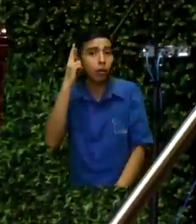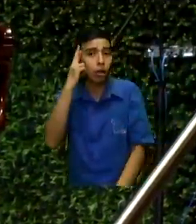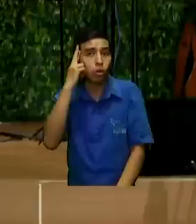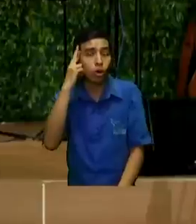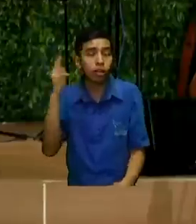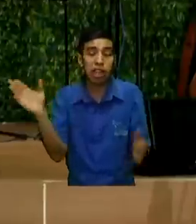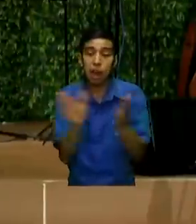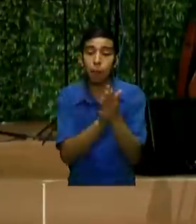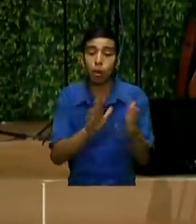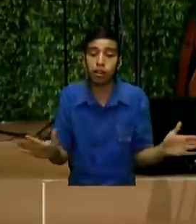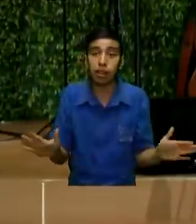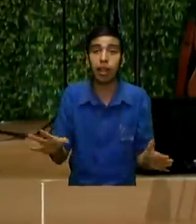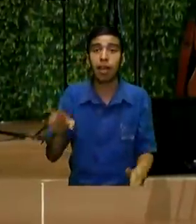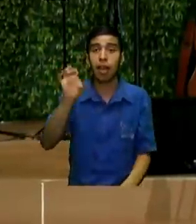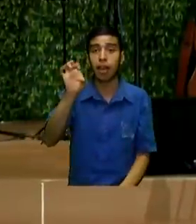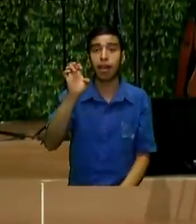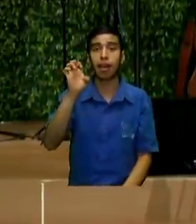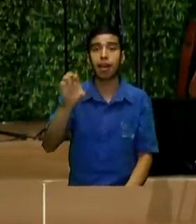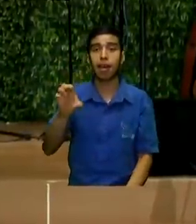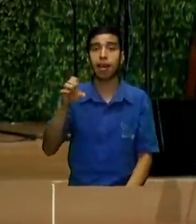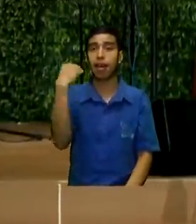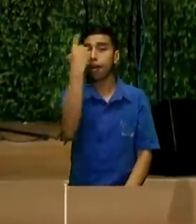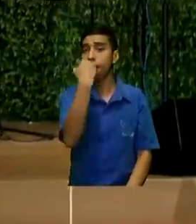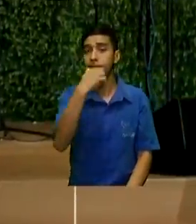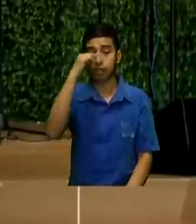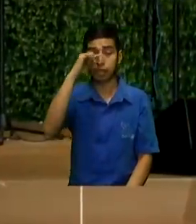Y yo creo que voy a tener que matar a alguien aquí.